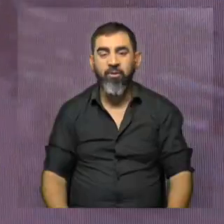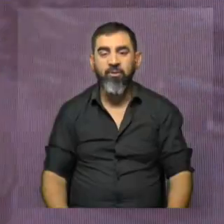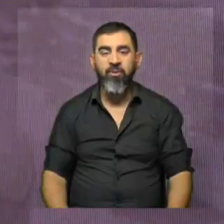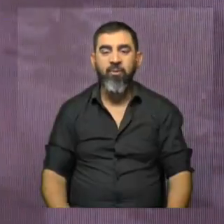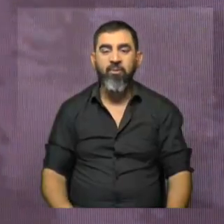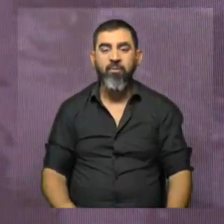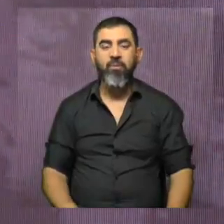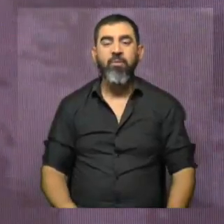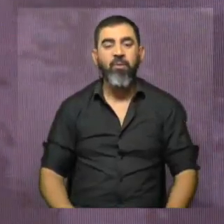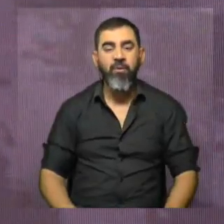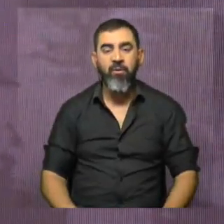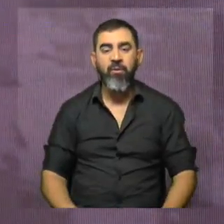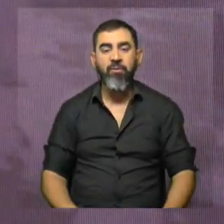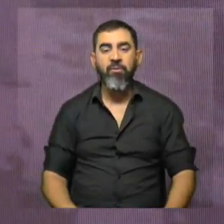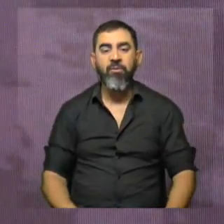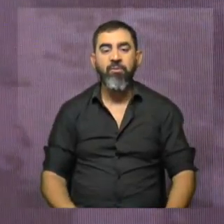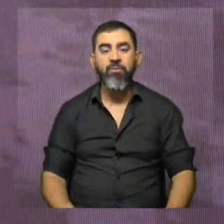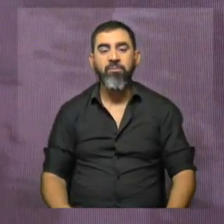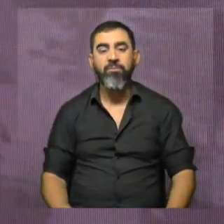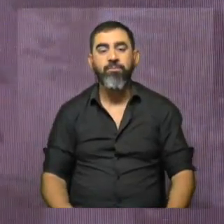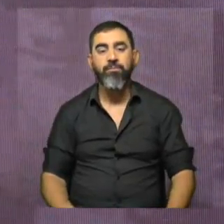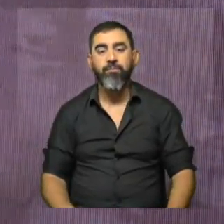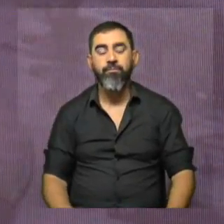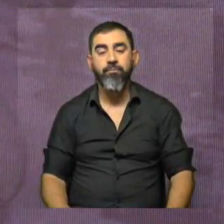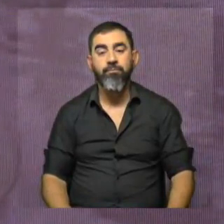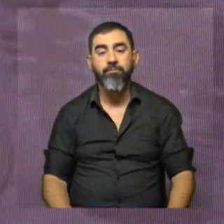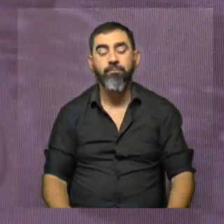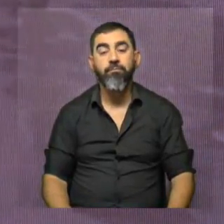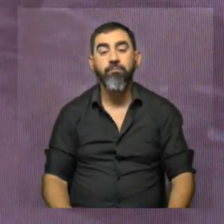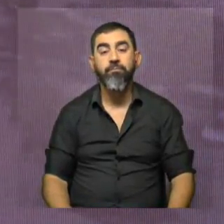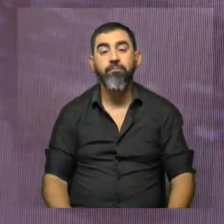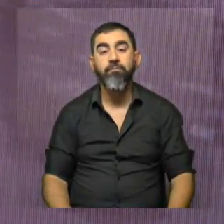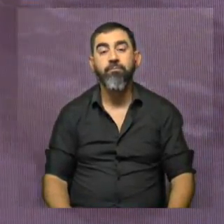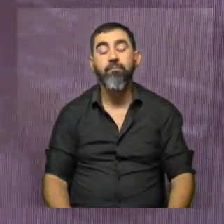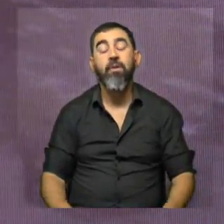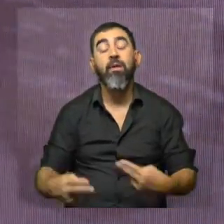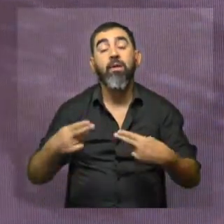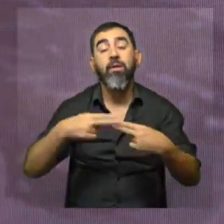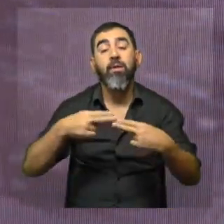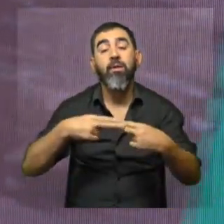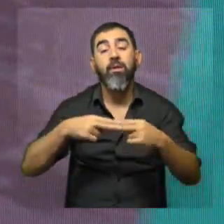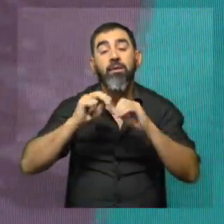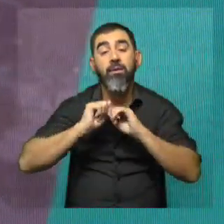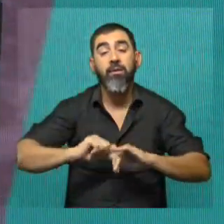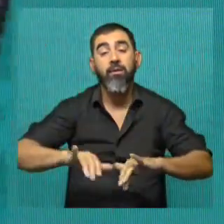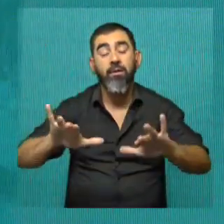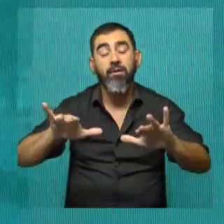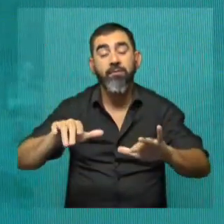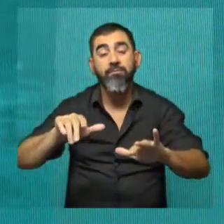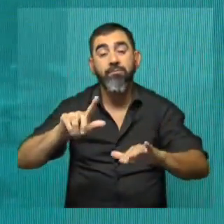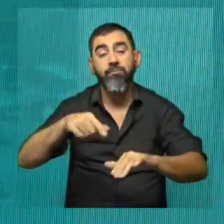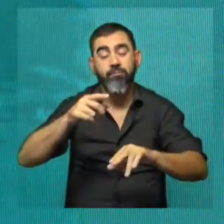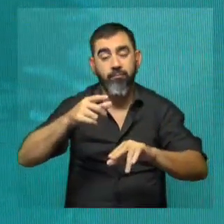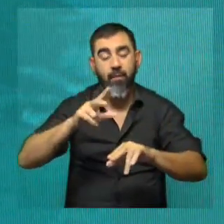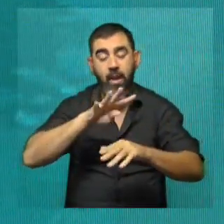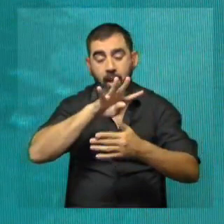You Take. Muy bien. Ahí tiene, le tiro esa para que vaya viendo, Luca Veloz. Le digo que estamos en las redes sociales, ya lo contó Luquita, pero en un ratito vamos a